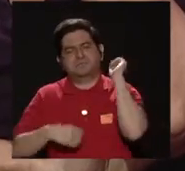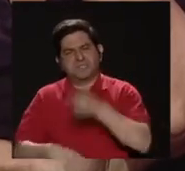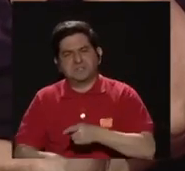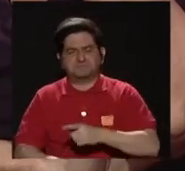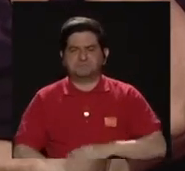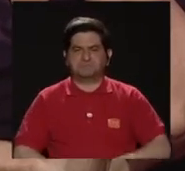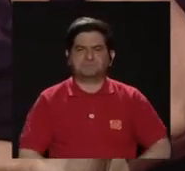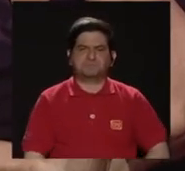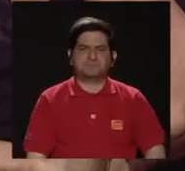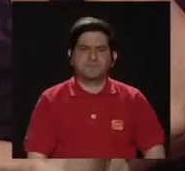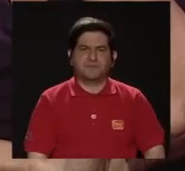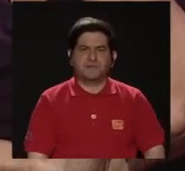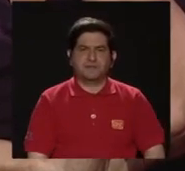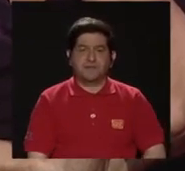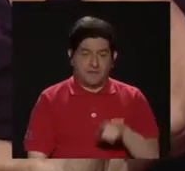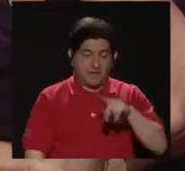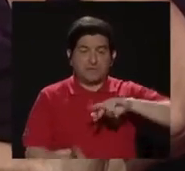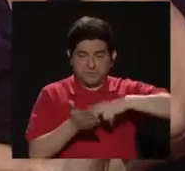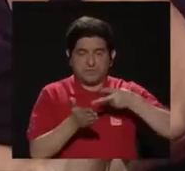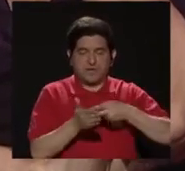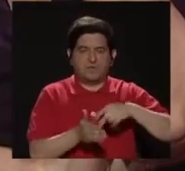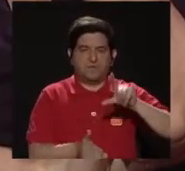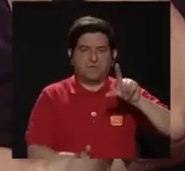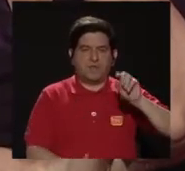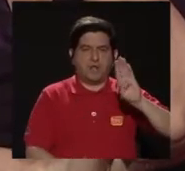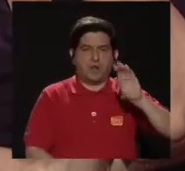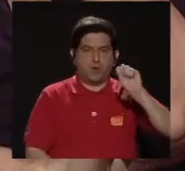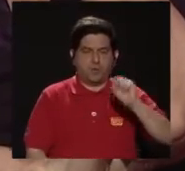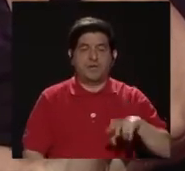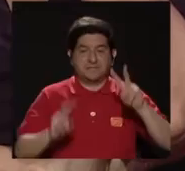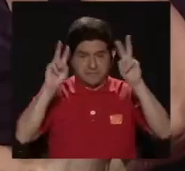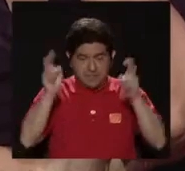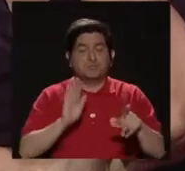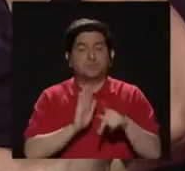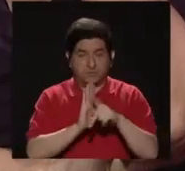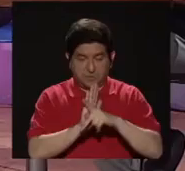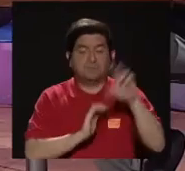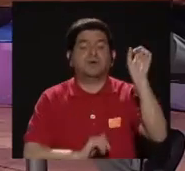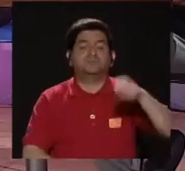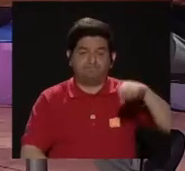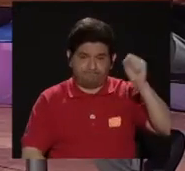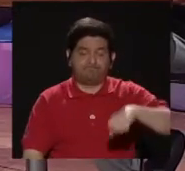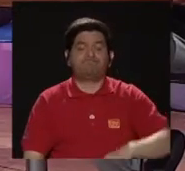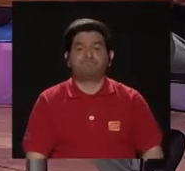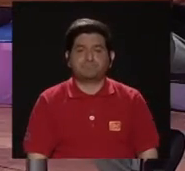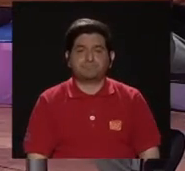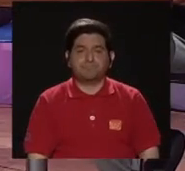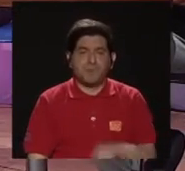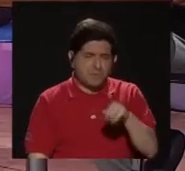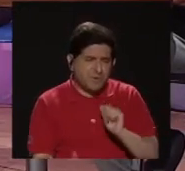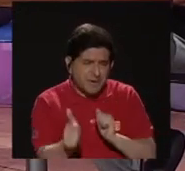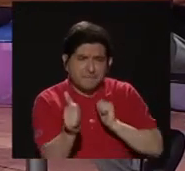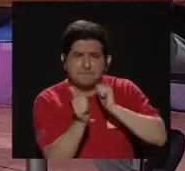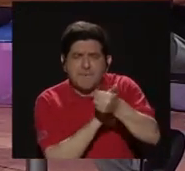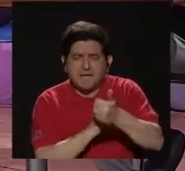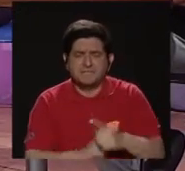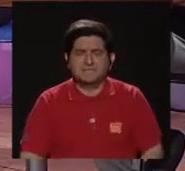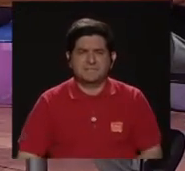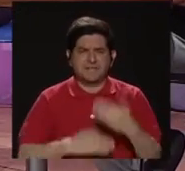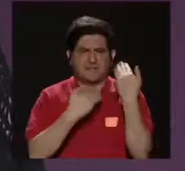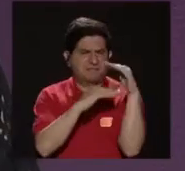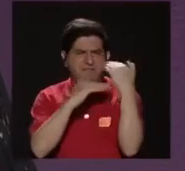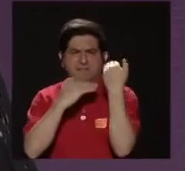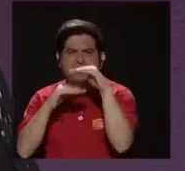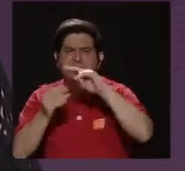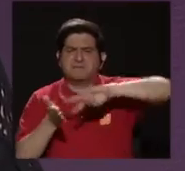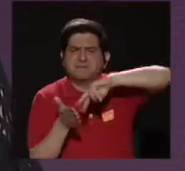Entonces, eso es Lobas y por supuesto que es un tema tabú, porque transgrede, digamos, las barreras